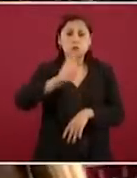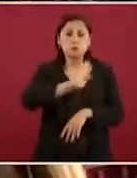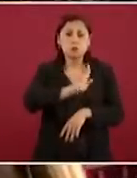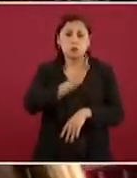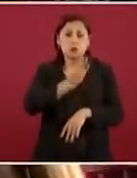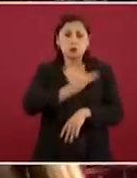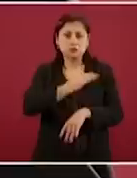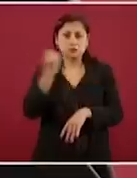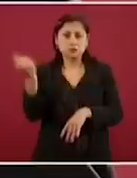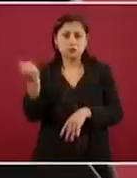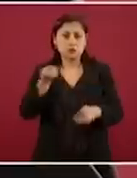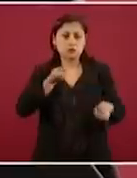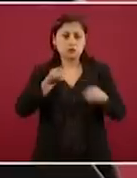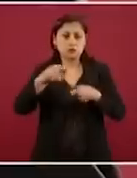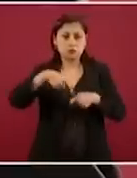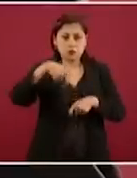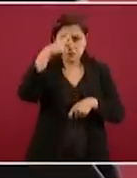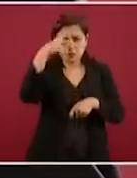Porque esto que nos